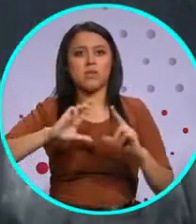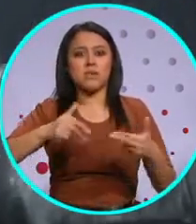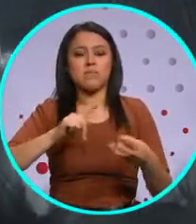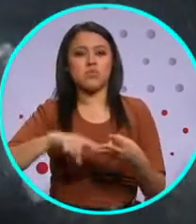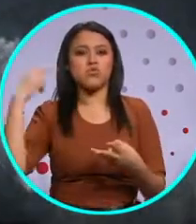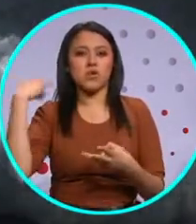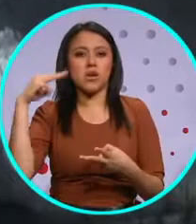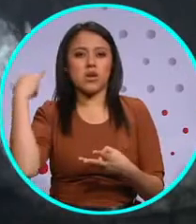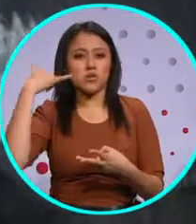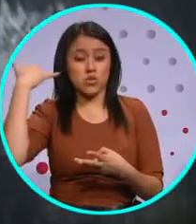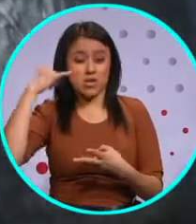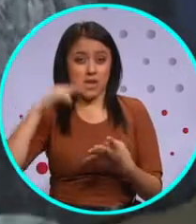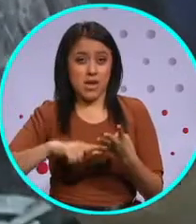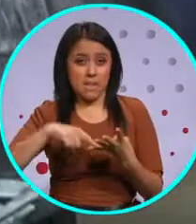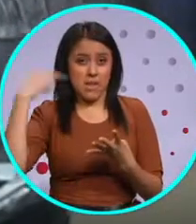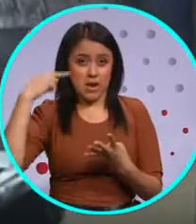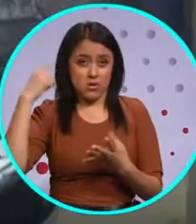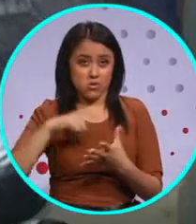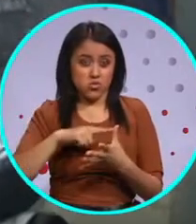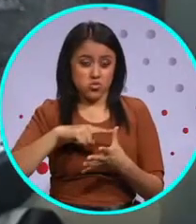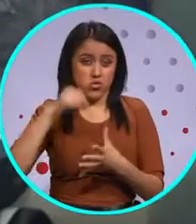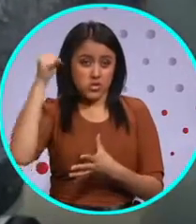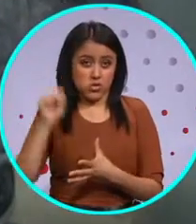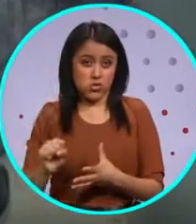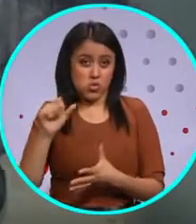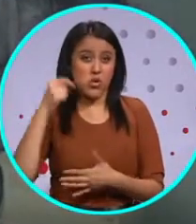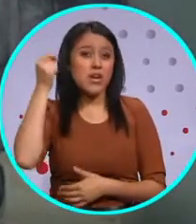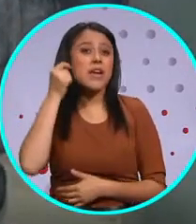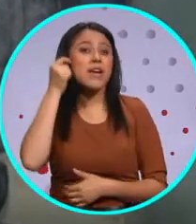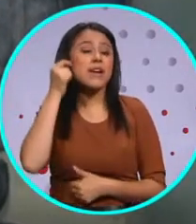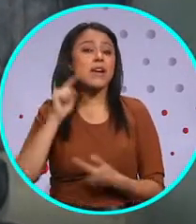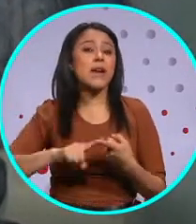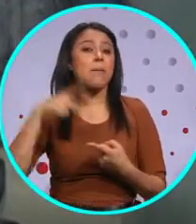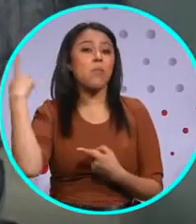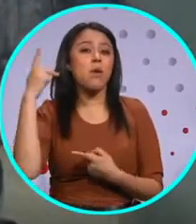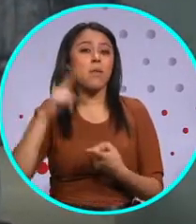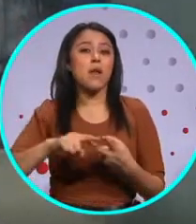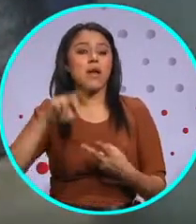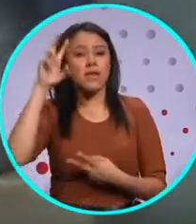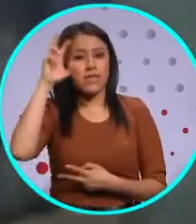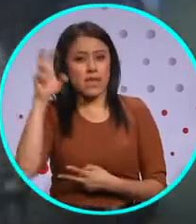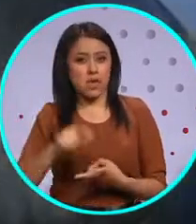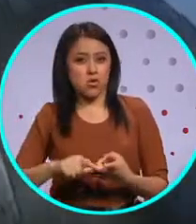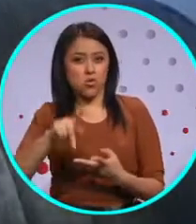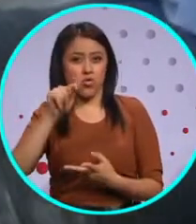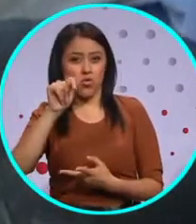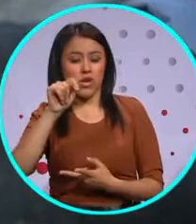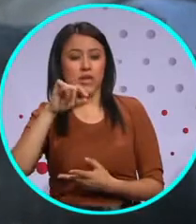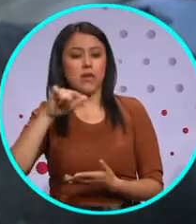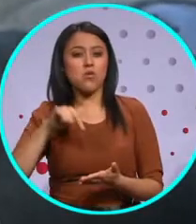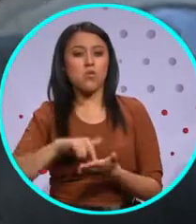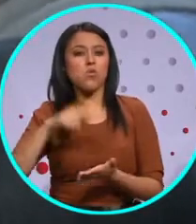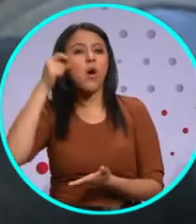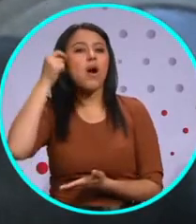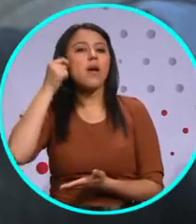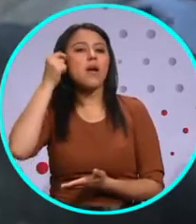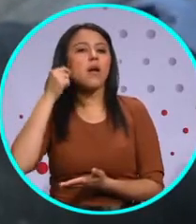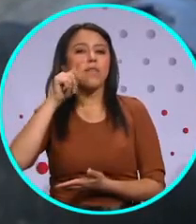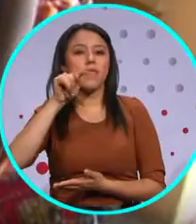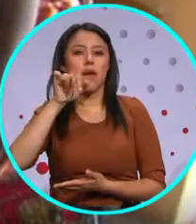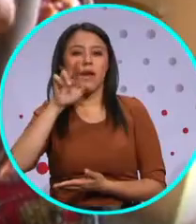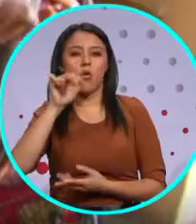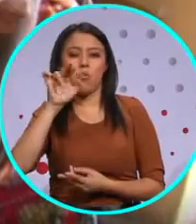el sur de veracruz guerrero la mixteca poblana hidalgo la sierra tarahumara y zonas rurales de tijuana expertos de la organización